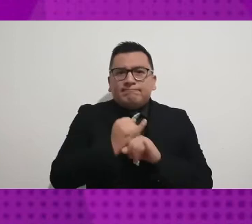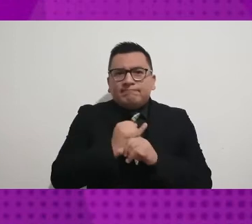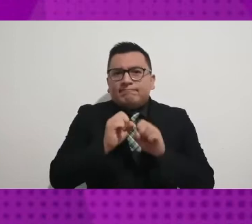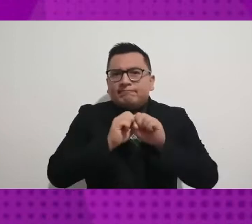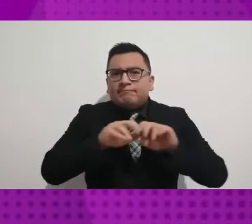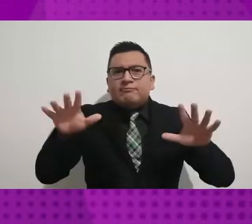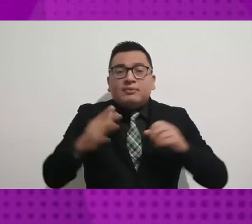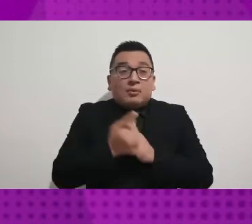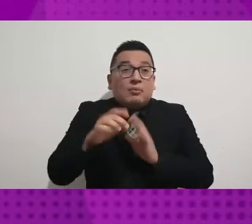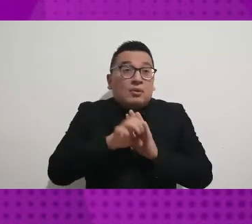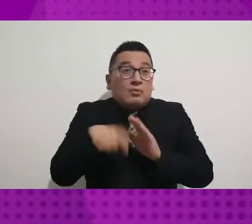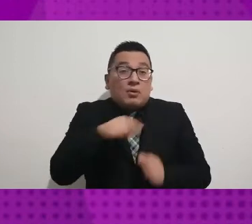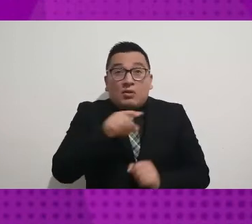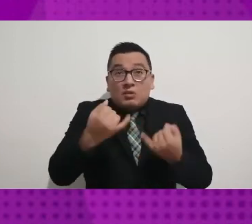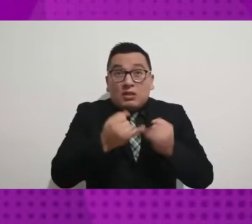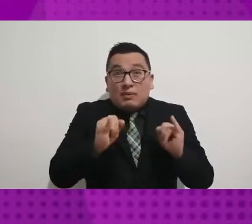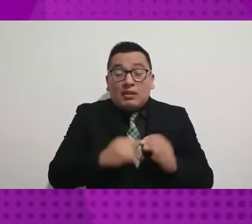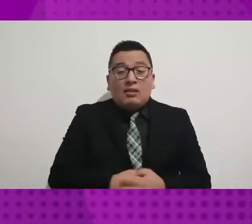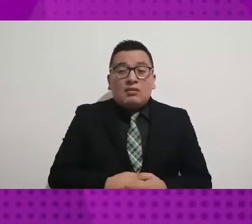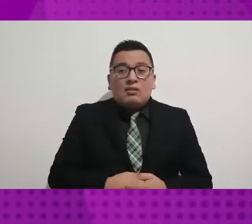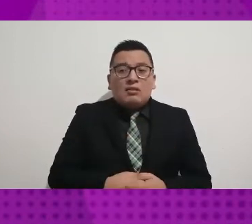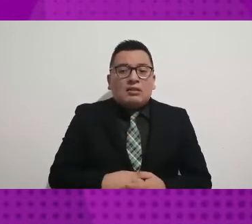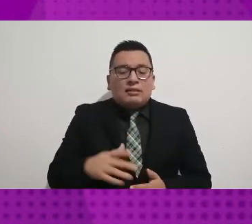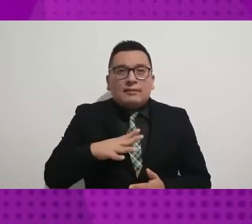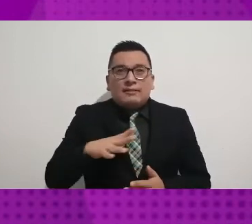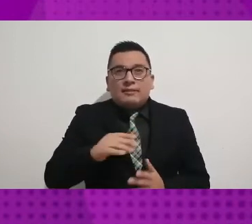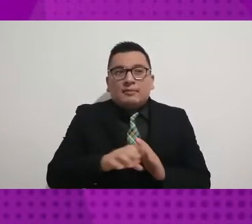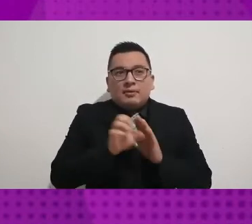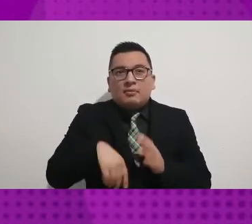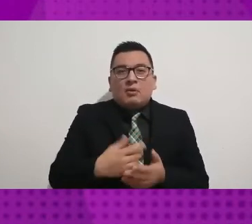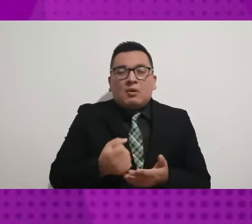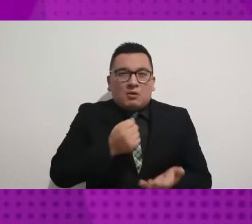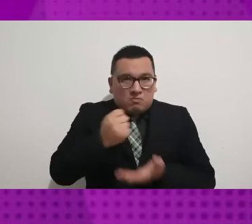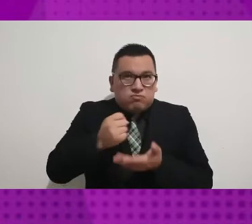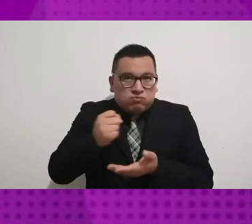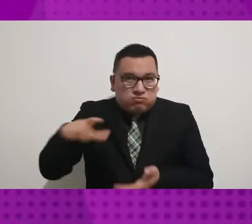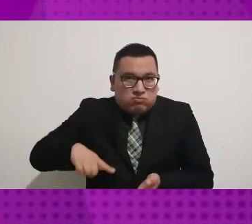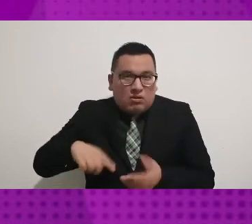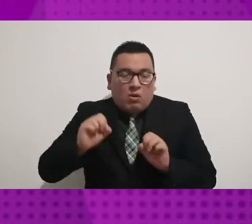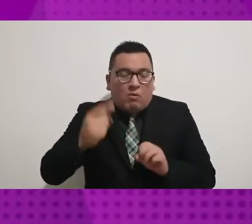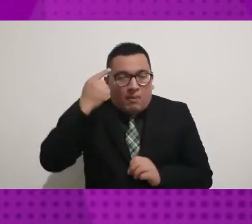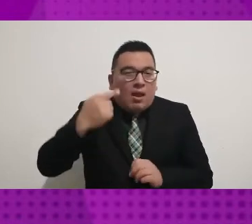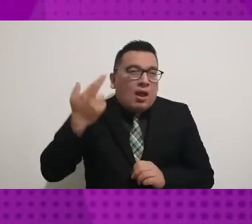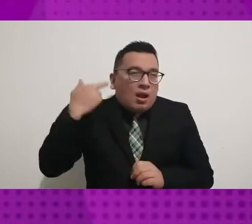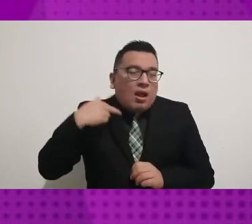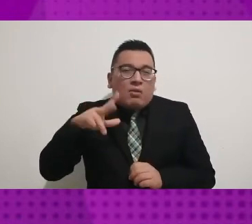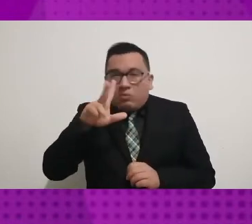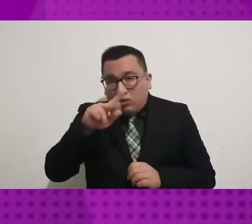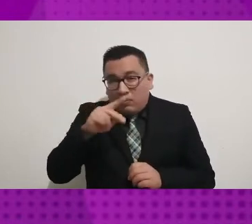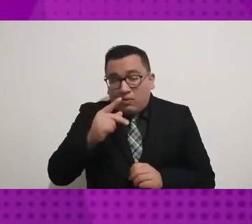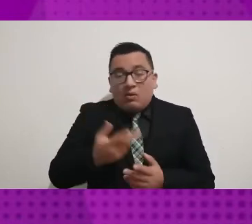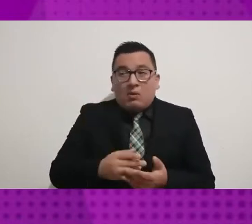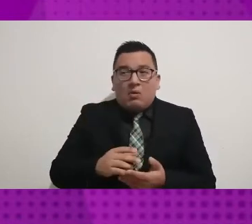aprovechando las redes sociales, dado que las candidaturas independientes tienen limitantes de acceso tanto a financiamiento público como